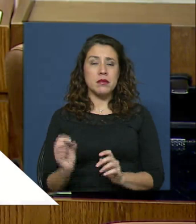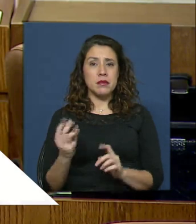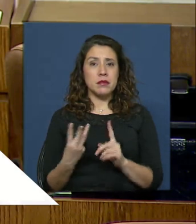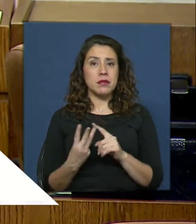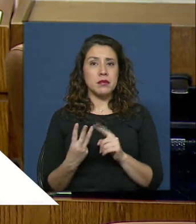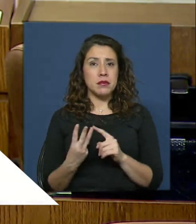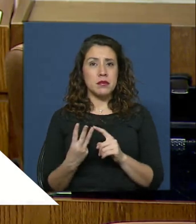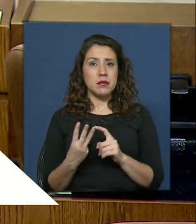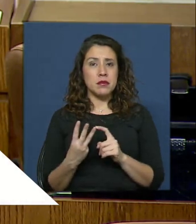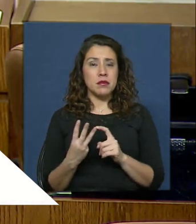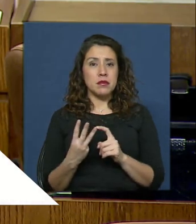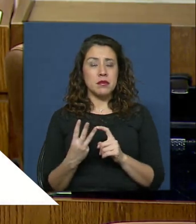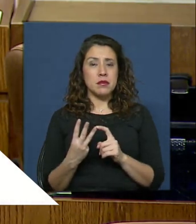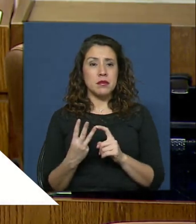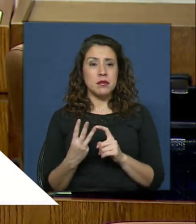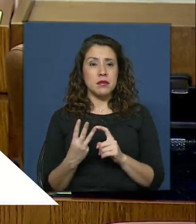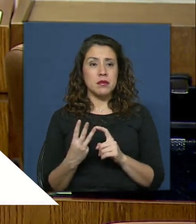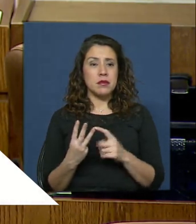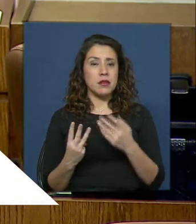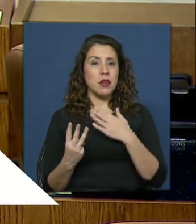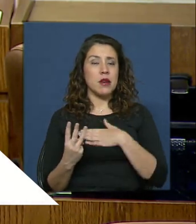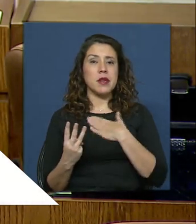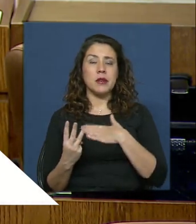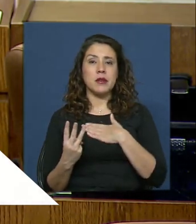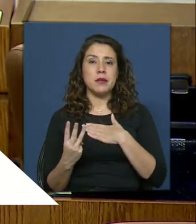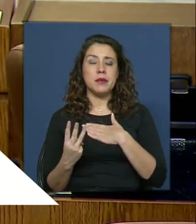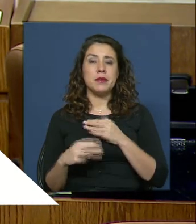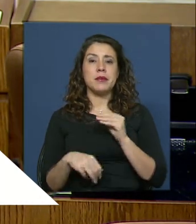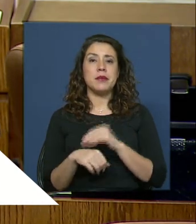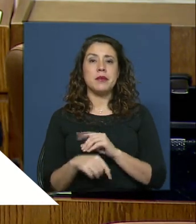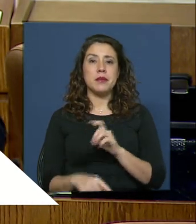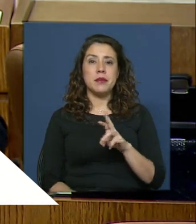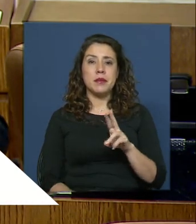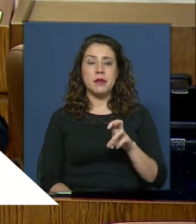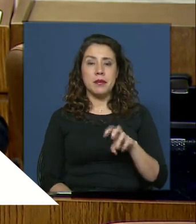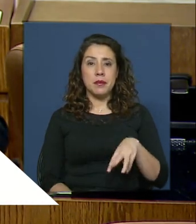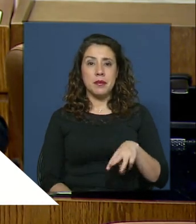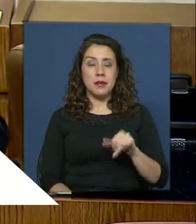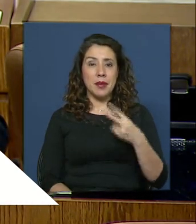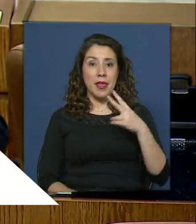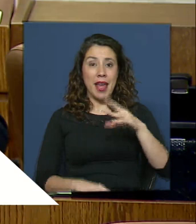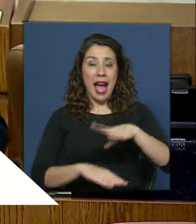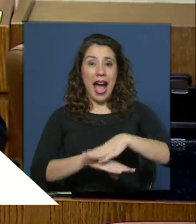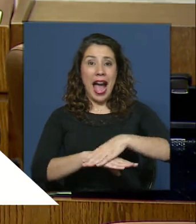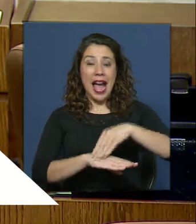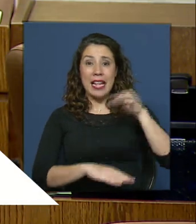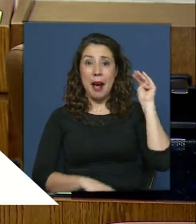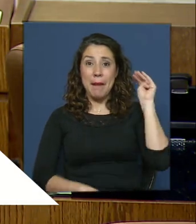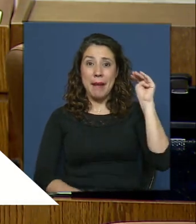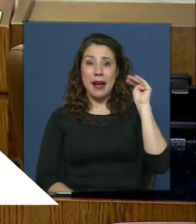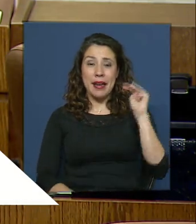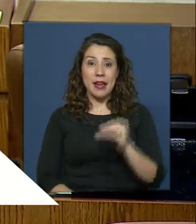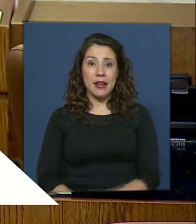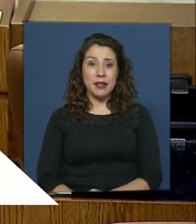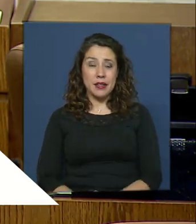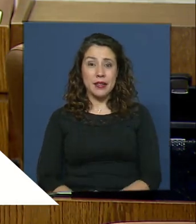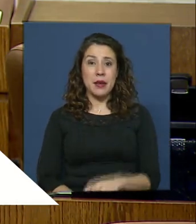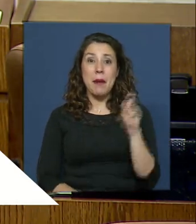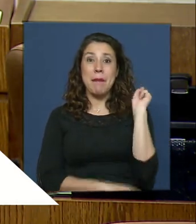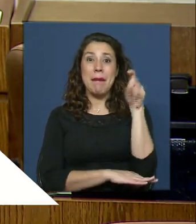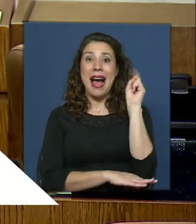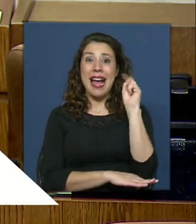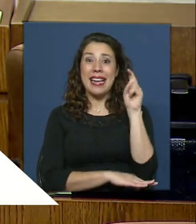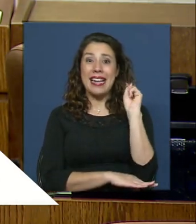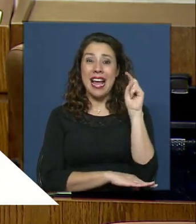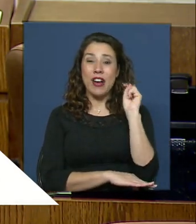me gustaría oficiar al Seremi de Transporte de la región de Arica, Parinacota, y también al Seremi